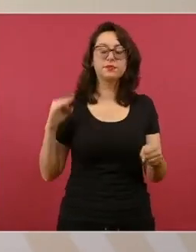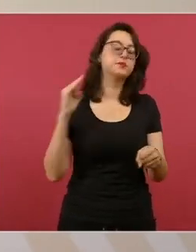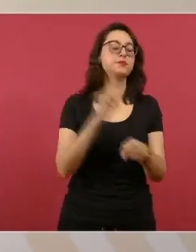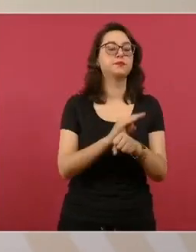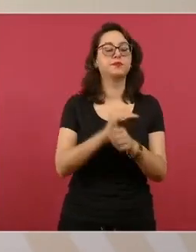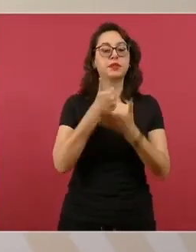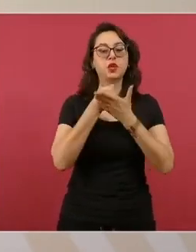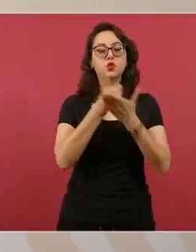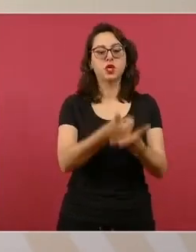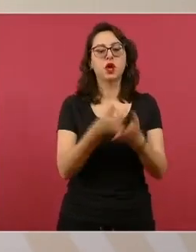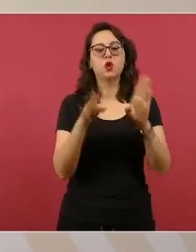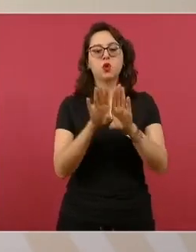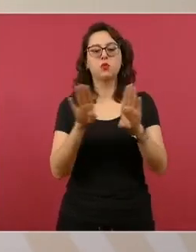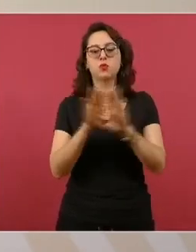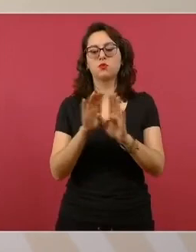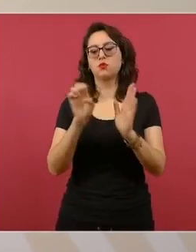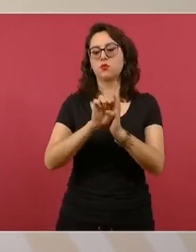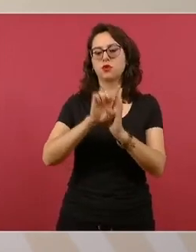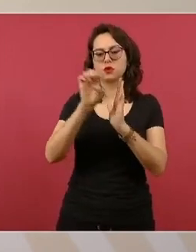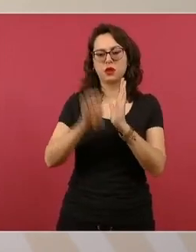antes, pero